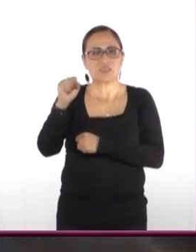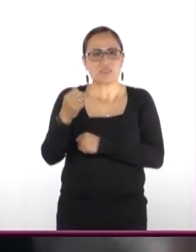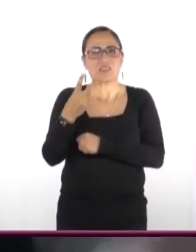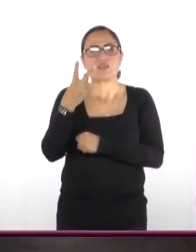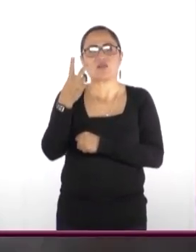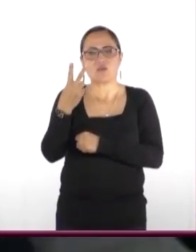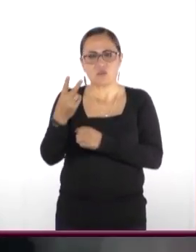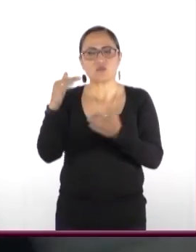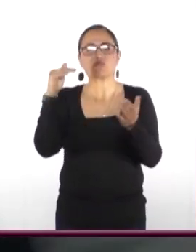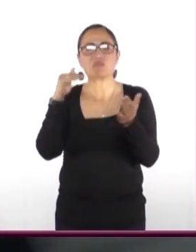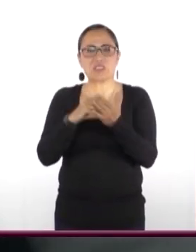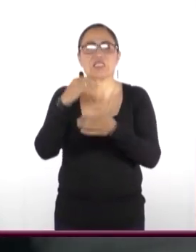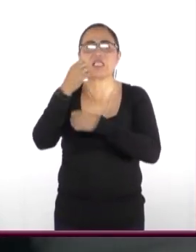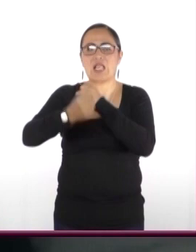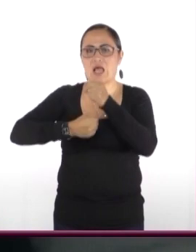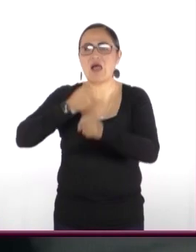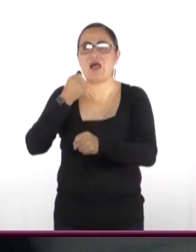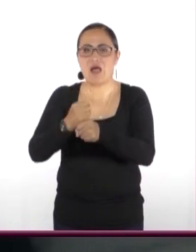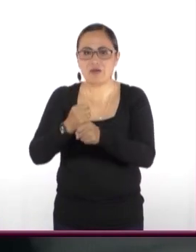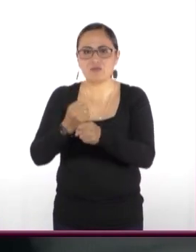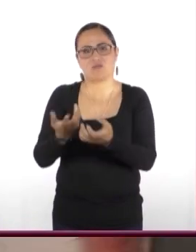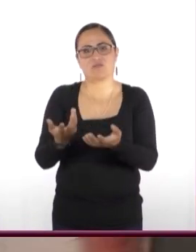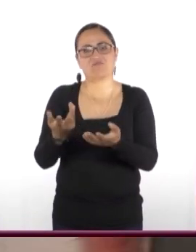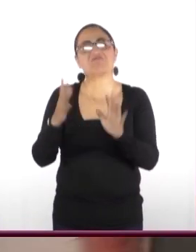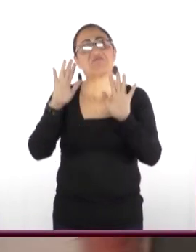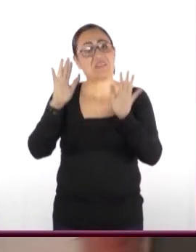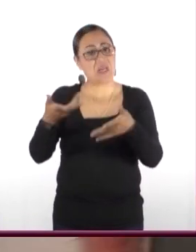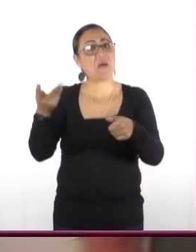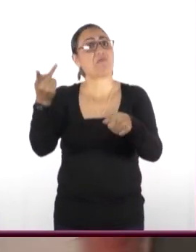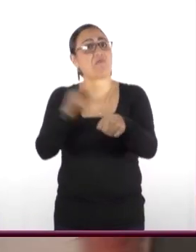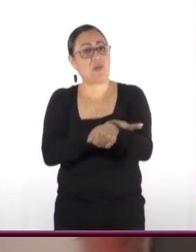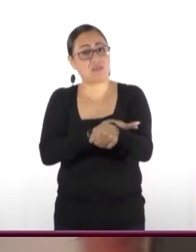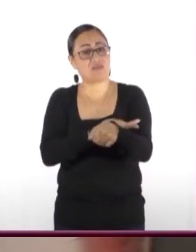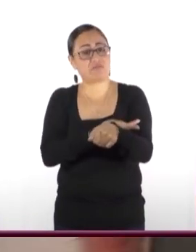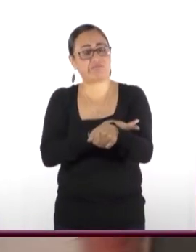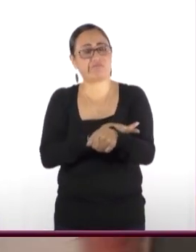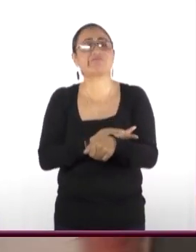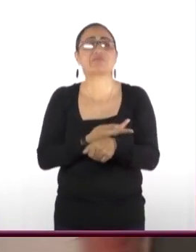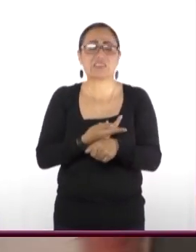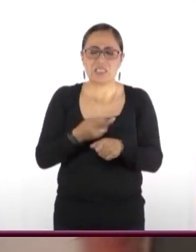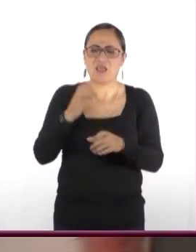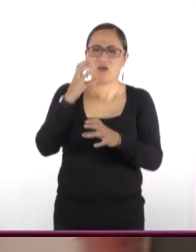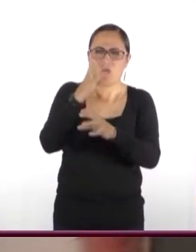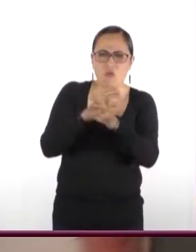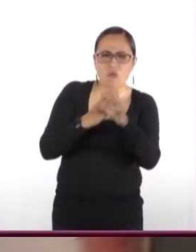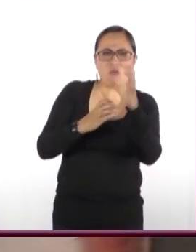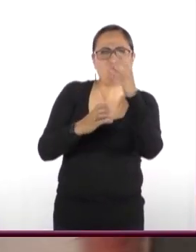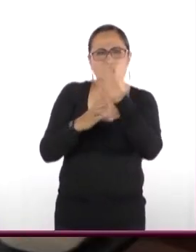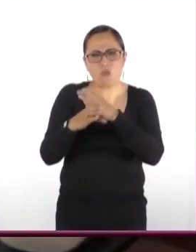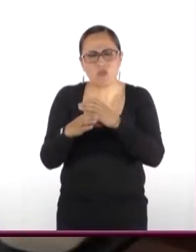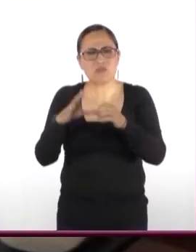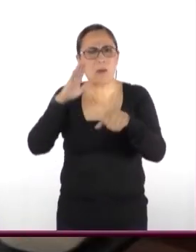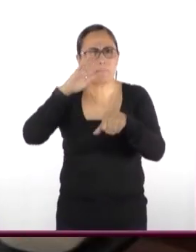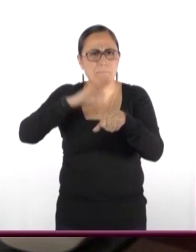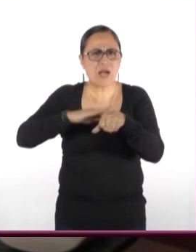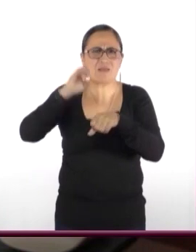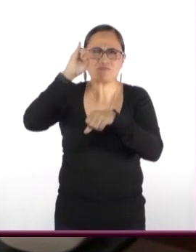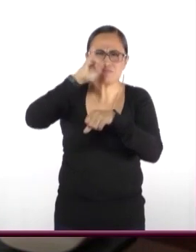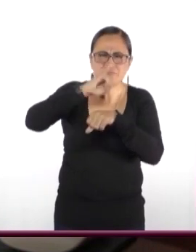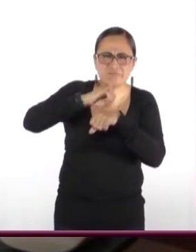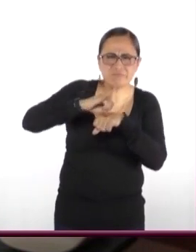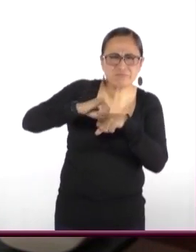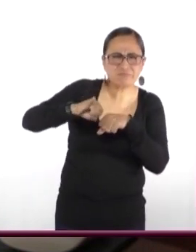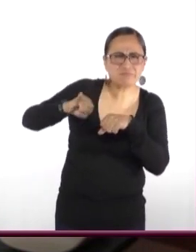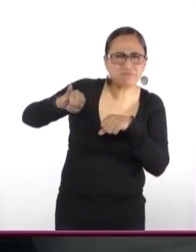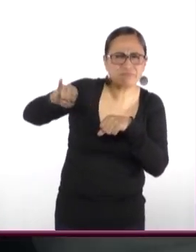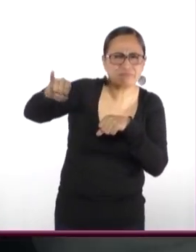362,000 años. Hace 362,000 años. Entonces, así cada cosa va cuanto más nos